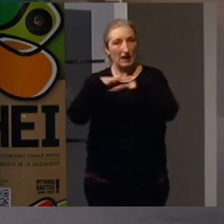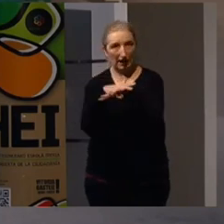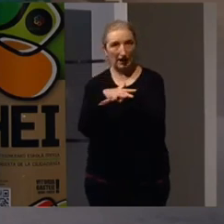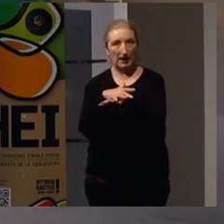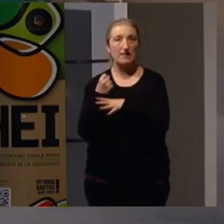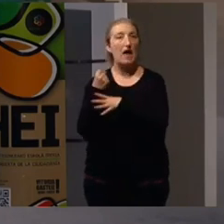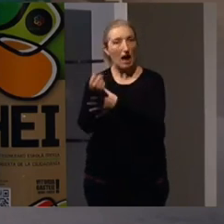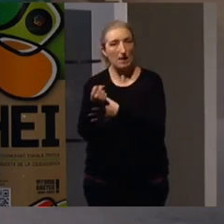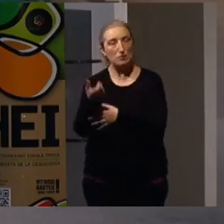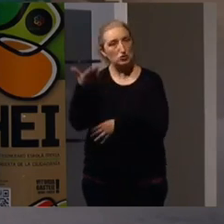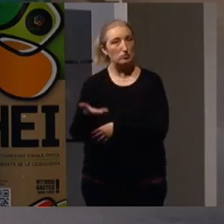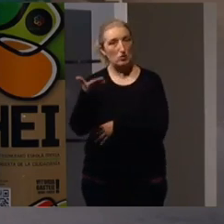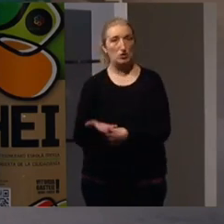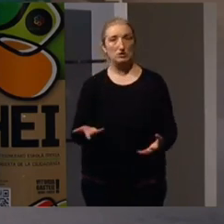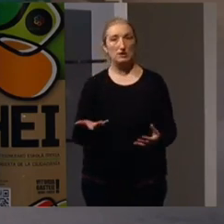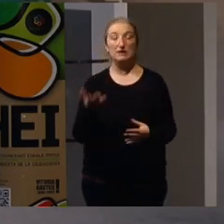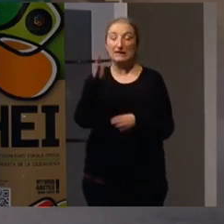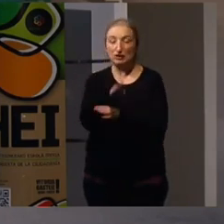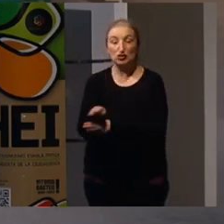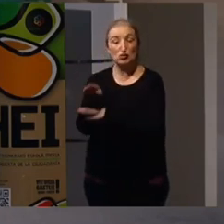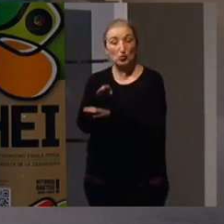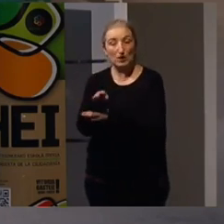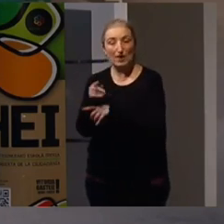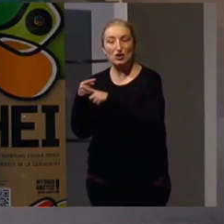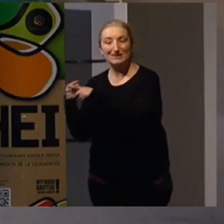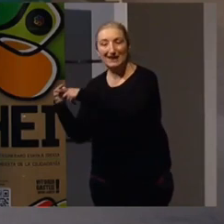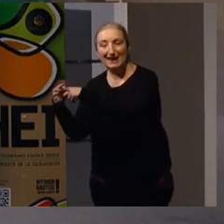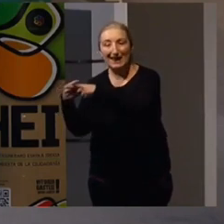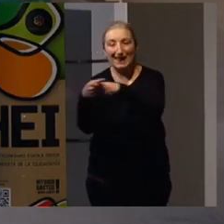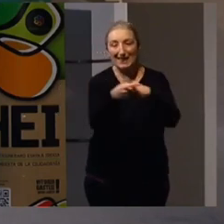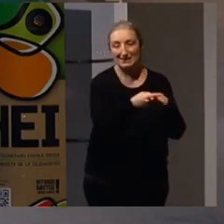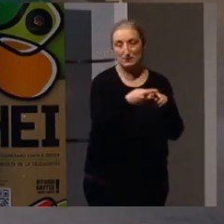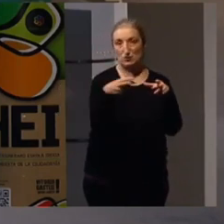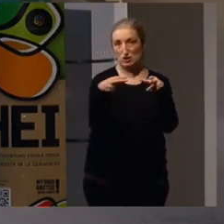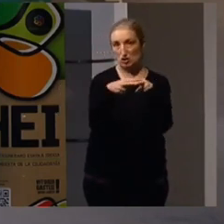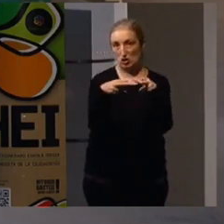apoyo. Si conseguimos que esos cuidados se redistribuyan socialmente,